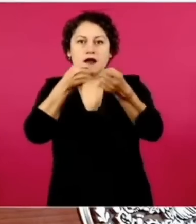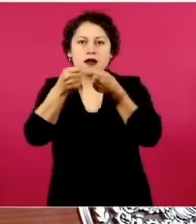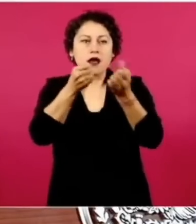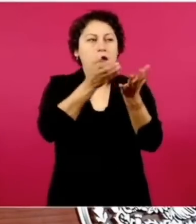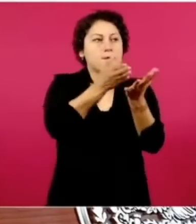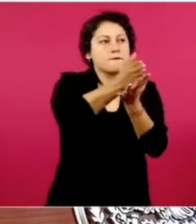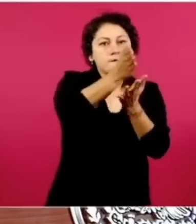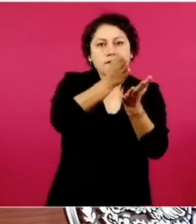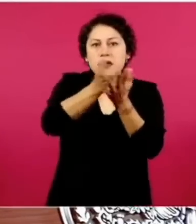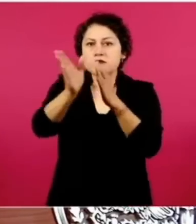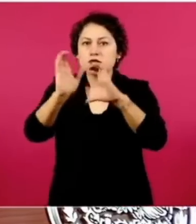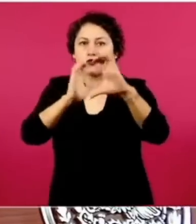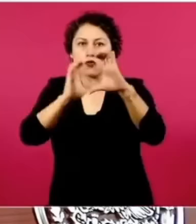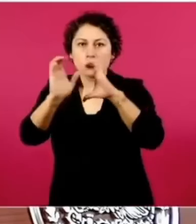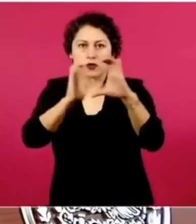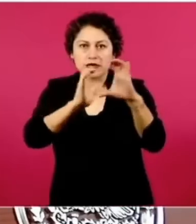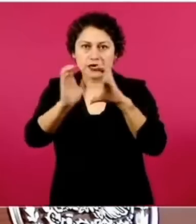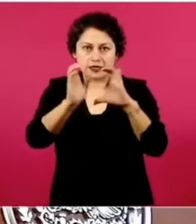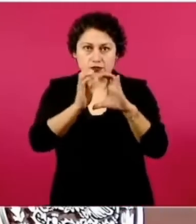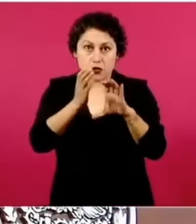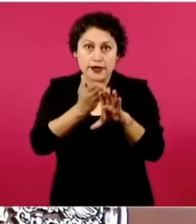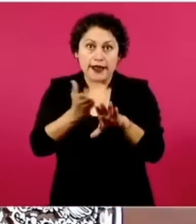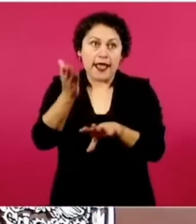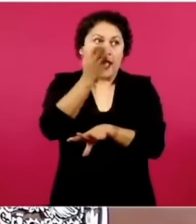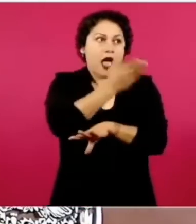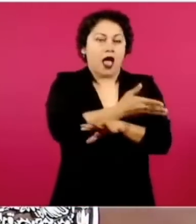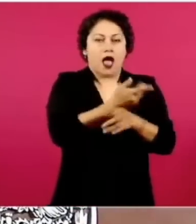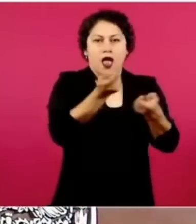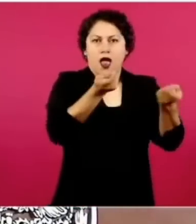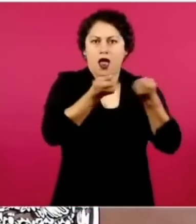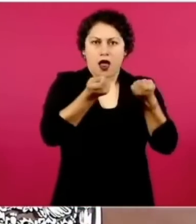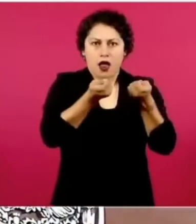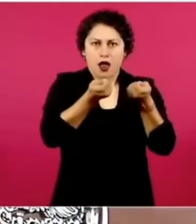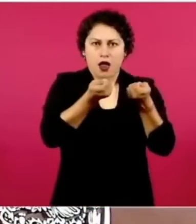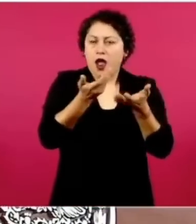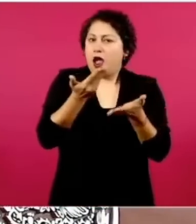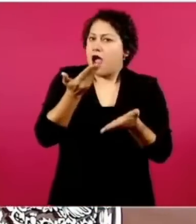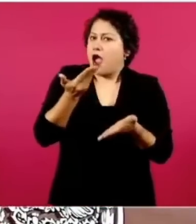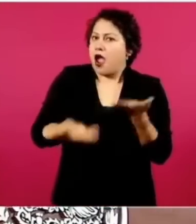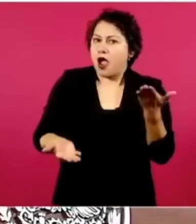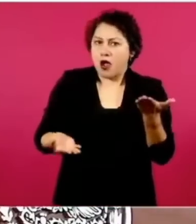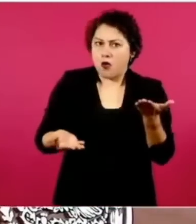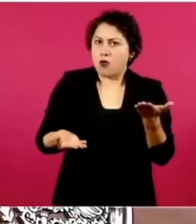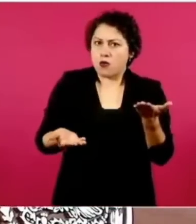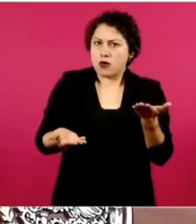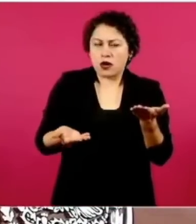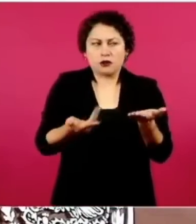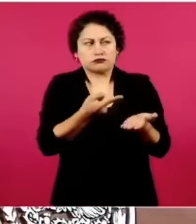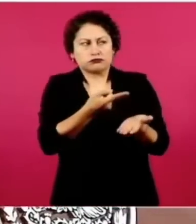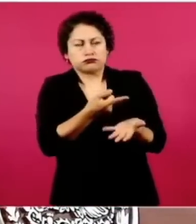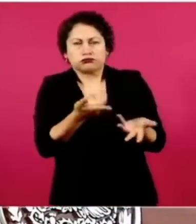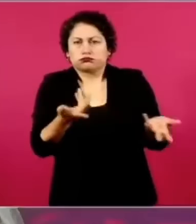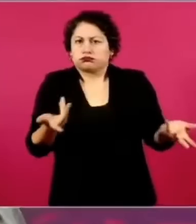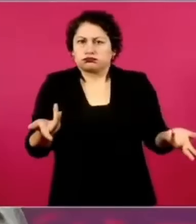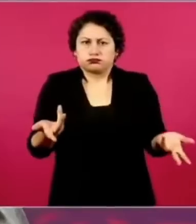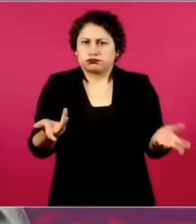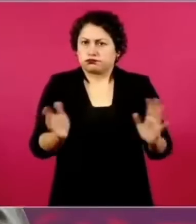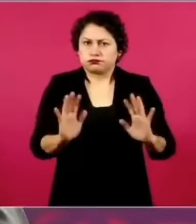completamente al servicio de los intereses creados, no pudieron